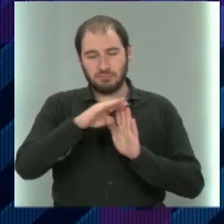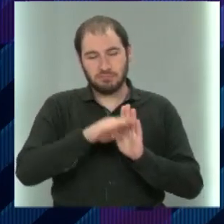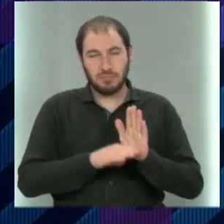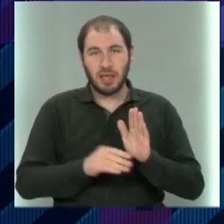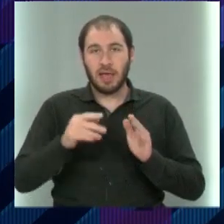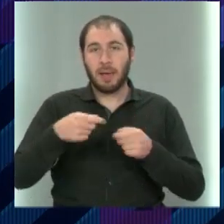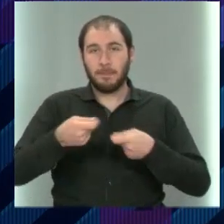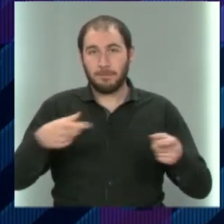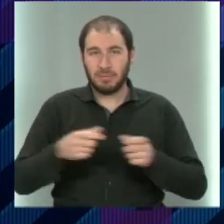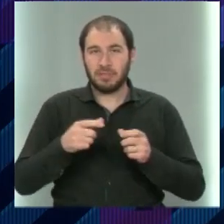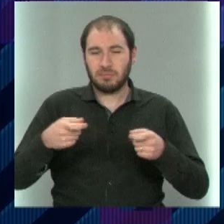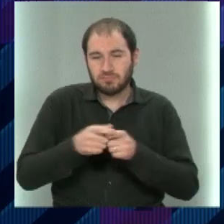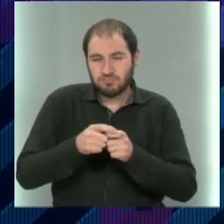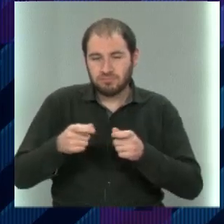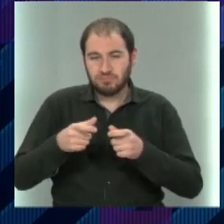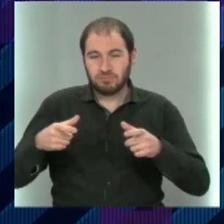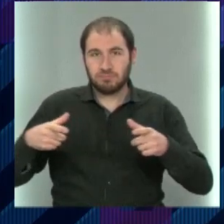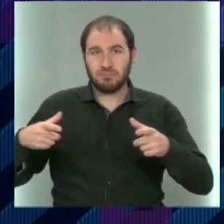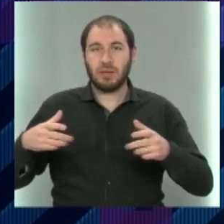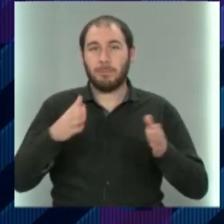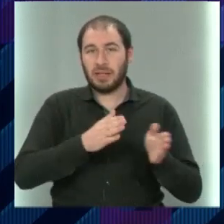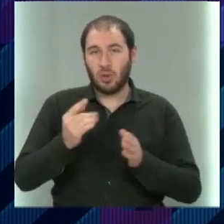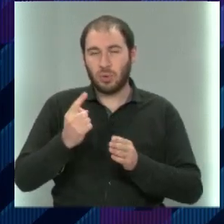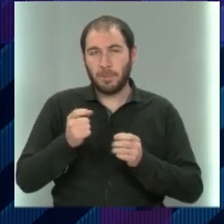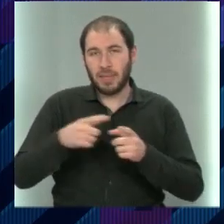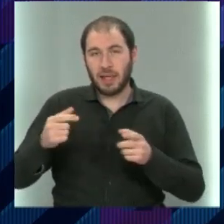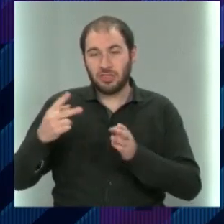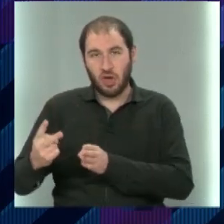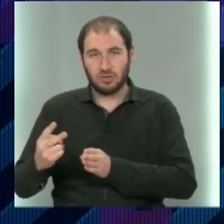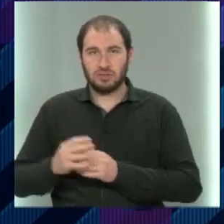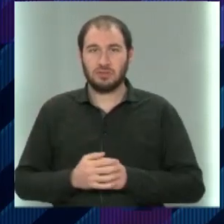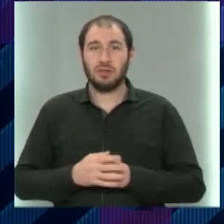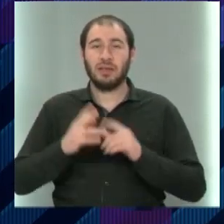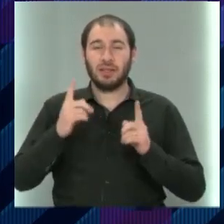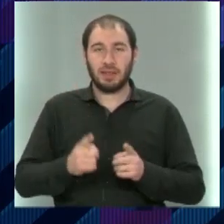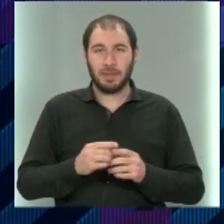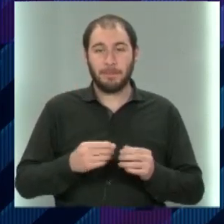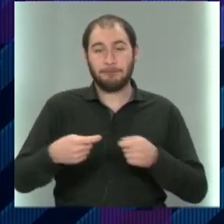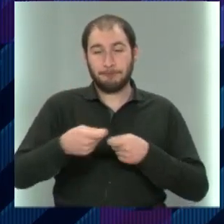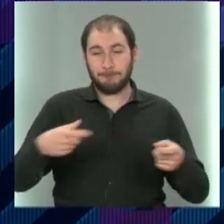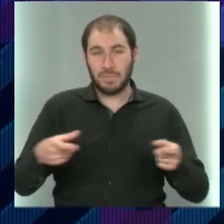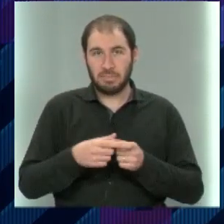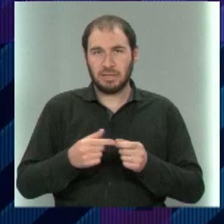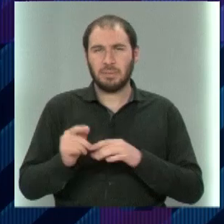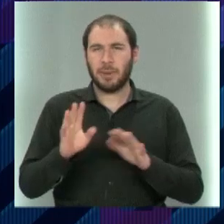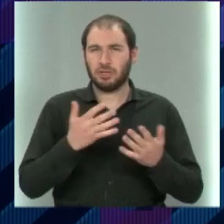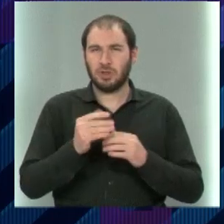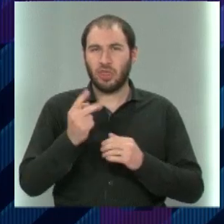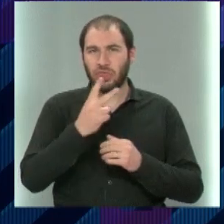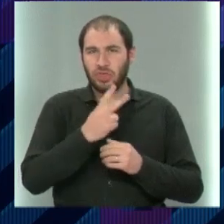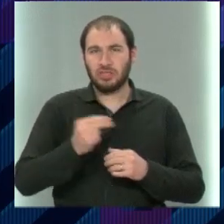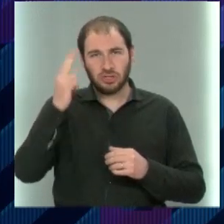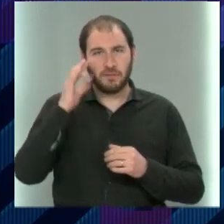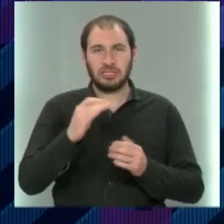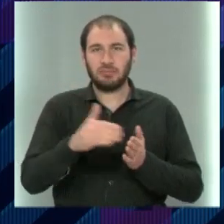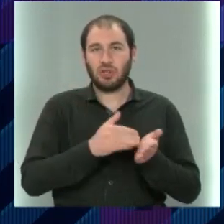categorización de las pymes entre micro, pequeñas, medianas tramo 1 y medianas tramo 2, y estas pymes se han ahorrado aproximadamente